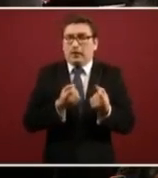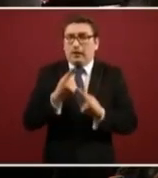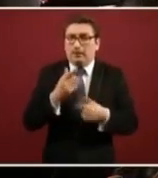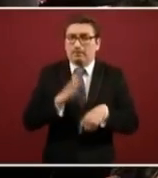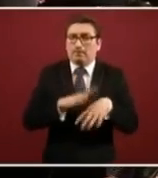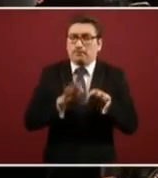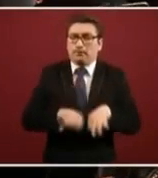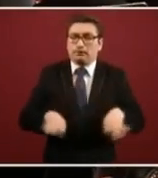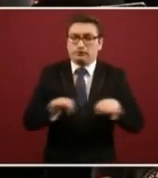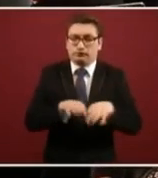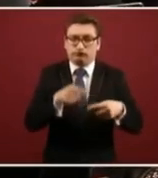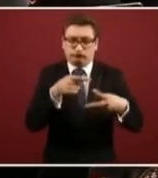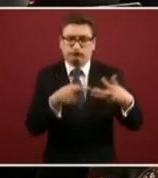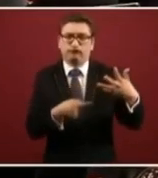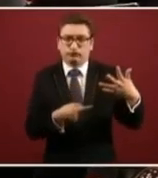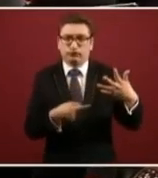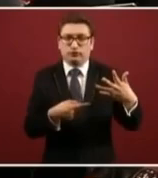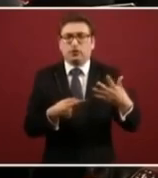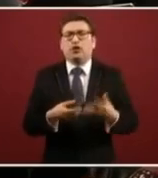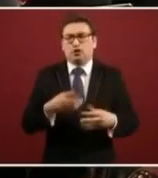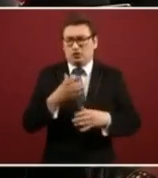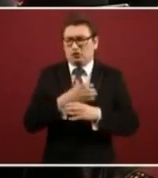se necesitan muchas cosas,